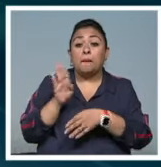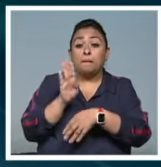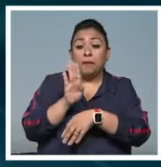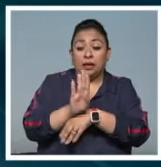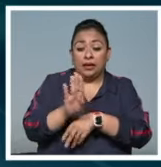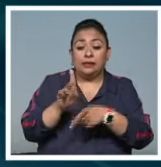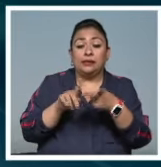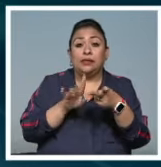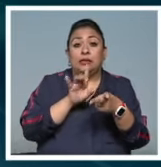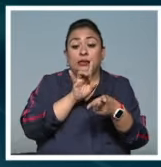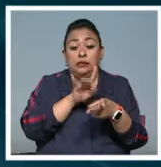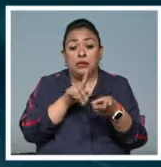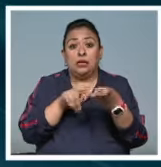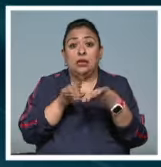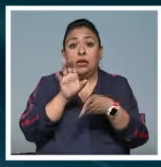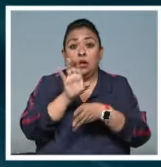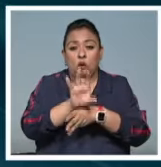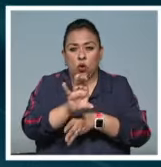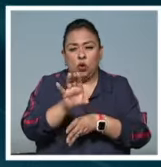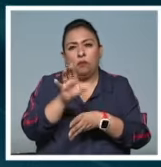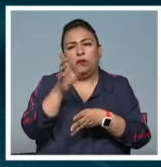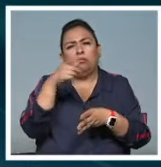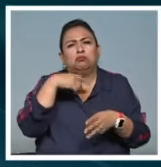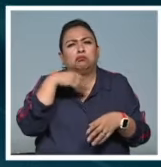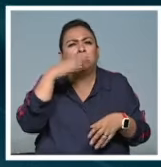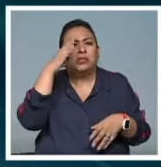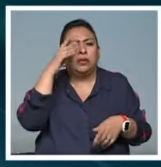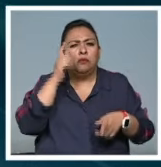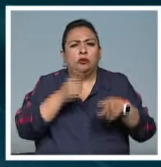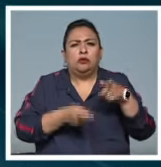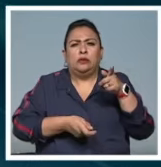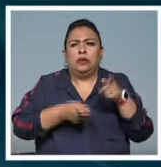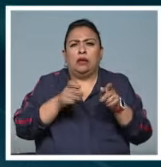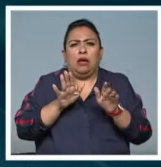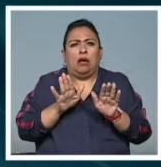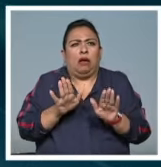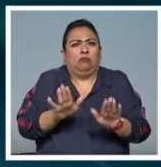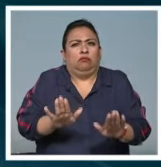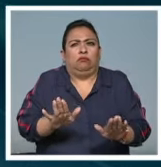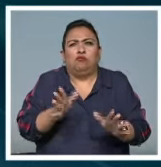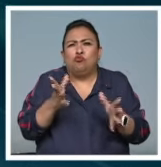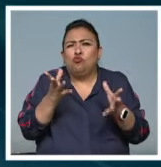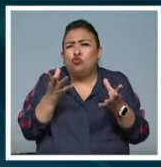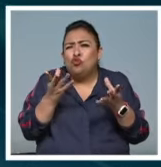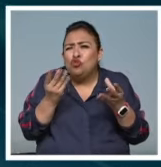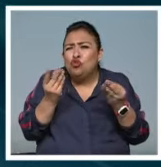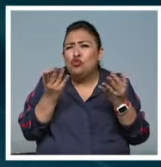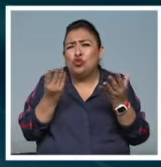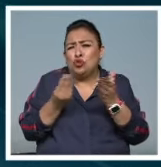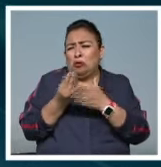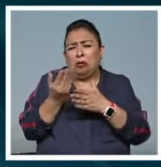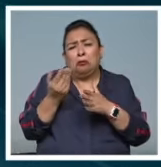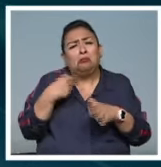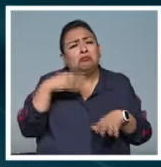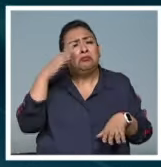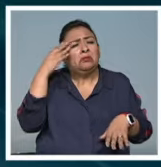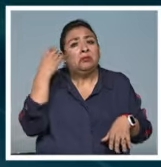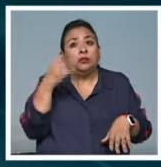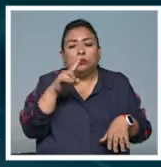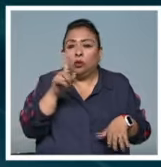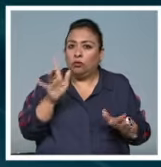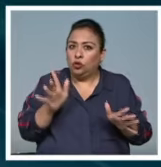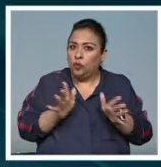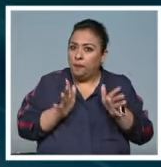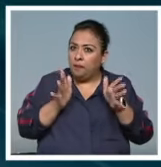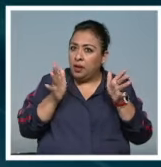Brasil, Chile, Colombia, uno pensaría que, bueno, la batería ya está establecida, que no hay mucho que innovar, y sin embargo, bueno, pues nos